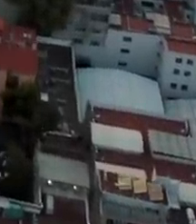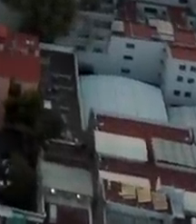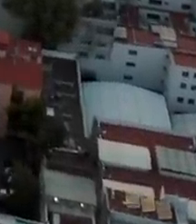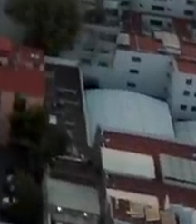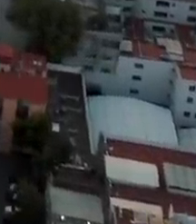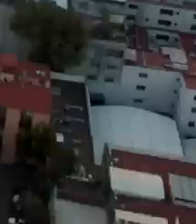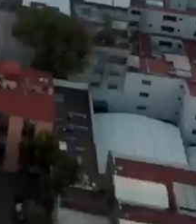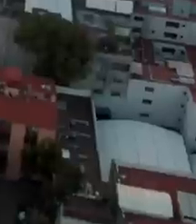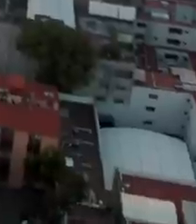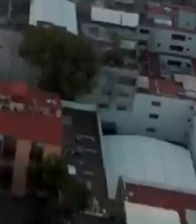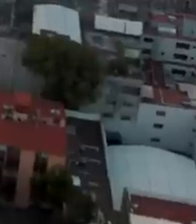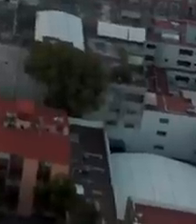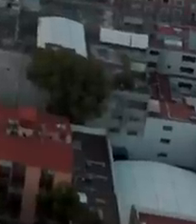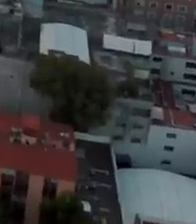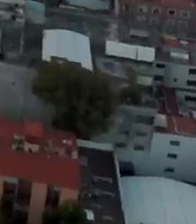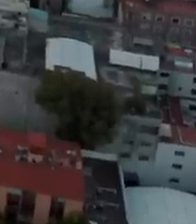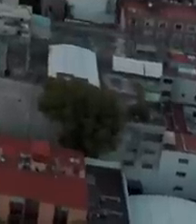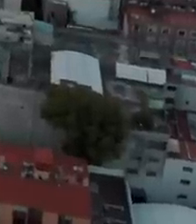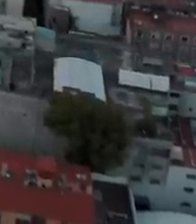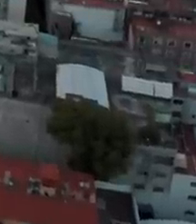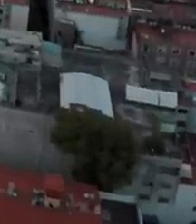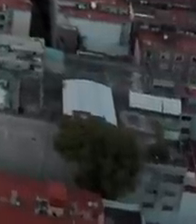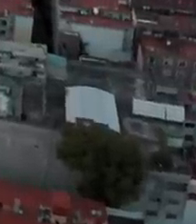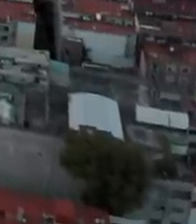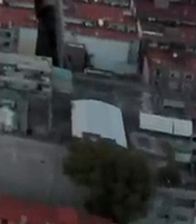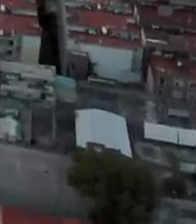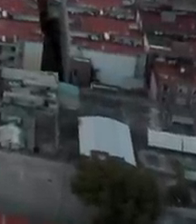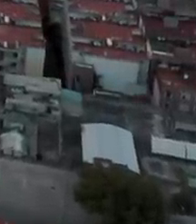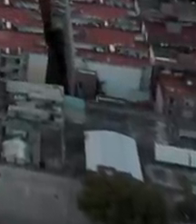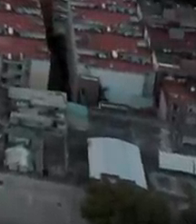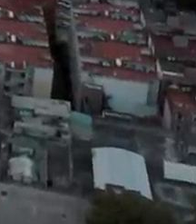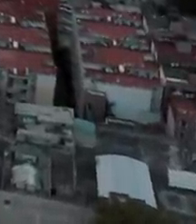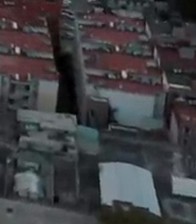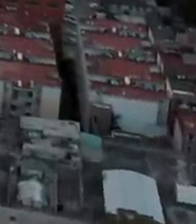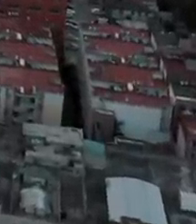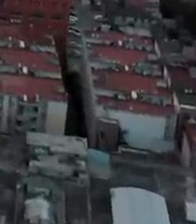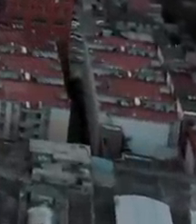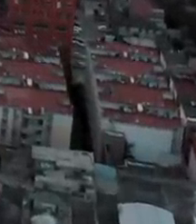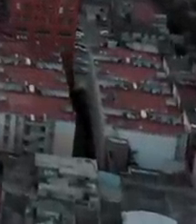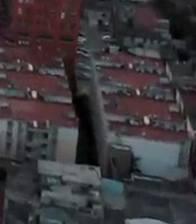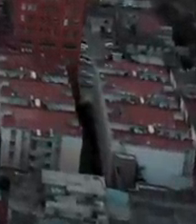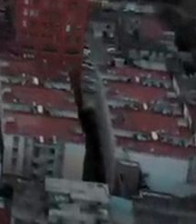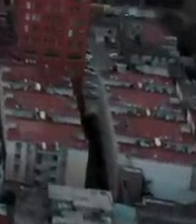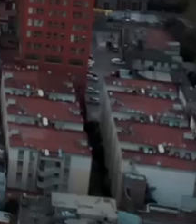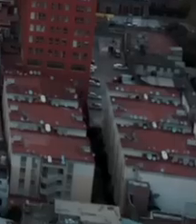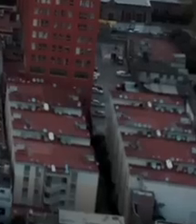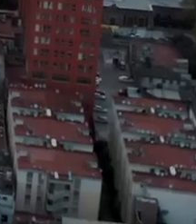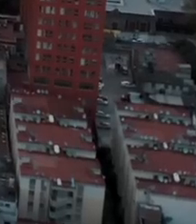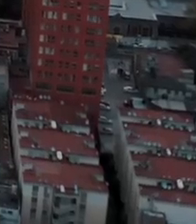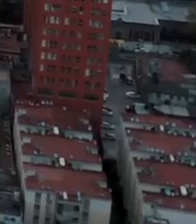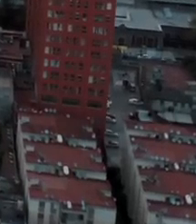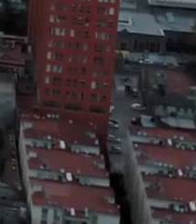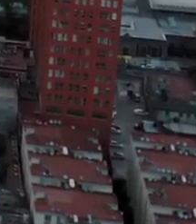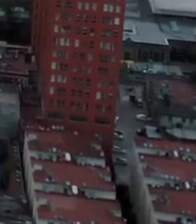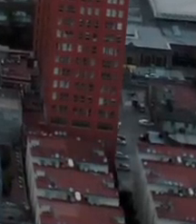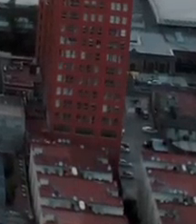y en México con la salida de estos 9 y nuevos trenes que vienen rumbo a